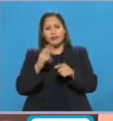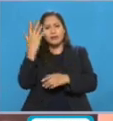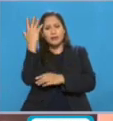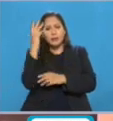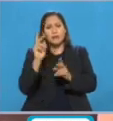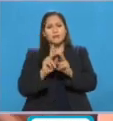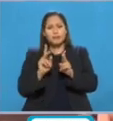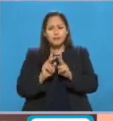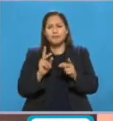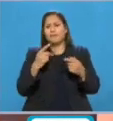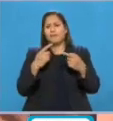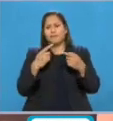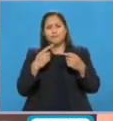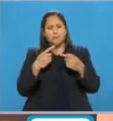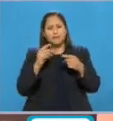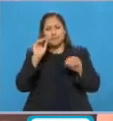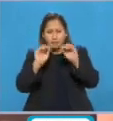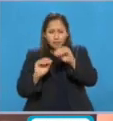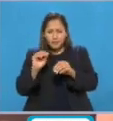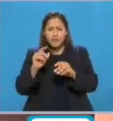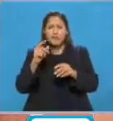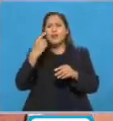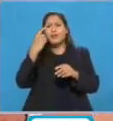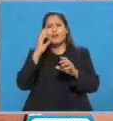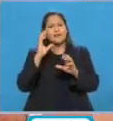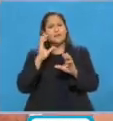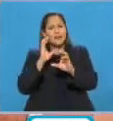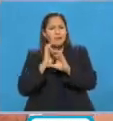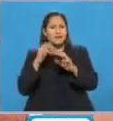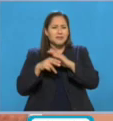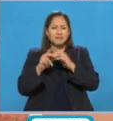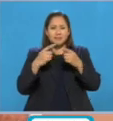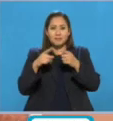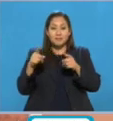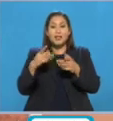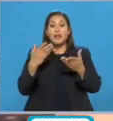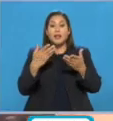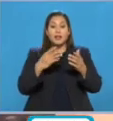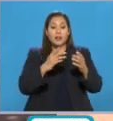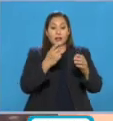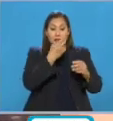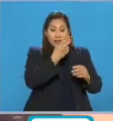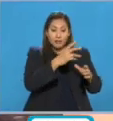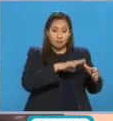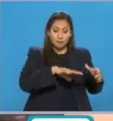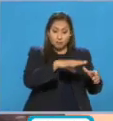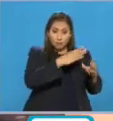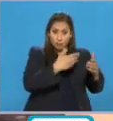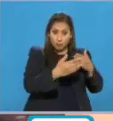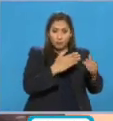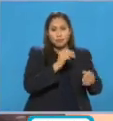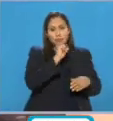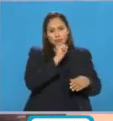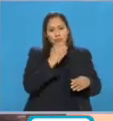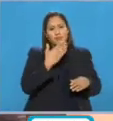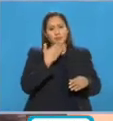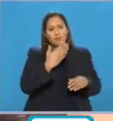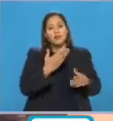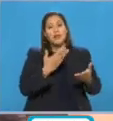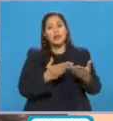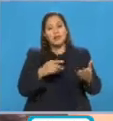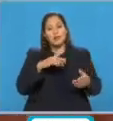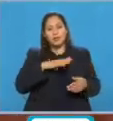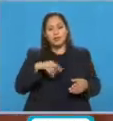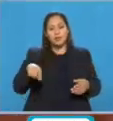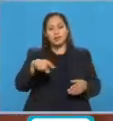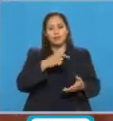Así es. circulaciones, equipamientos, servicios. Por eso estos grandes conjuntos modernos son muy buenos, ¿no? Aparte de que ahora están metidos en la ciudad, ¿no?